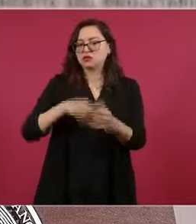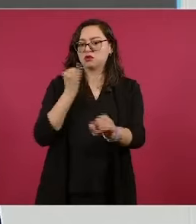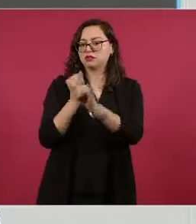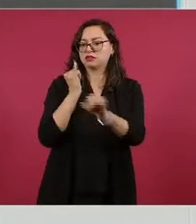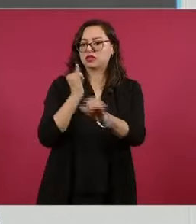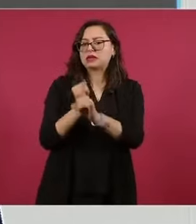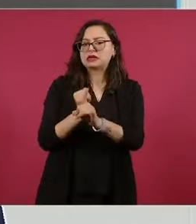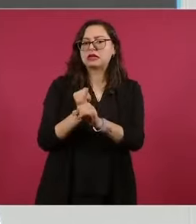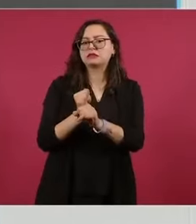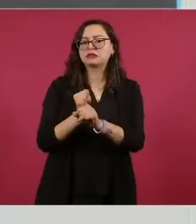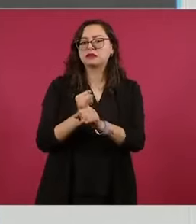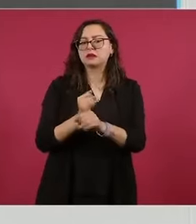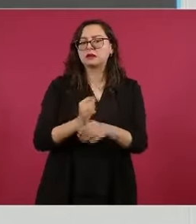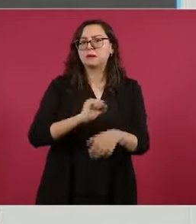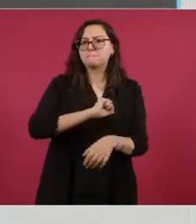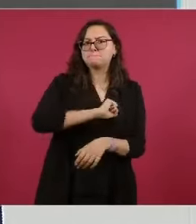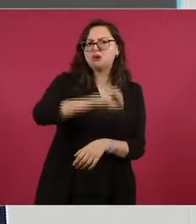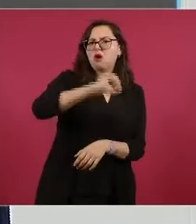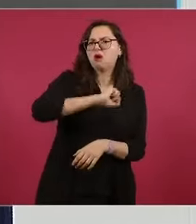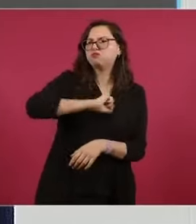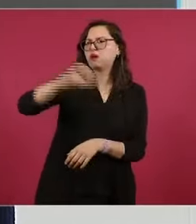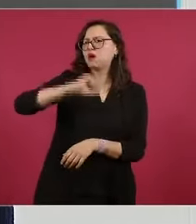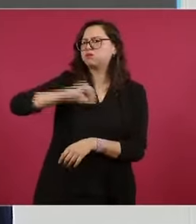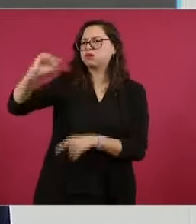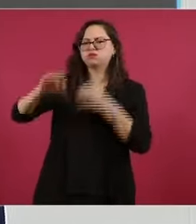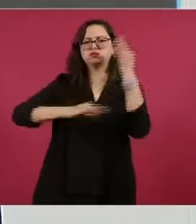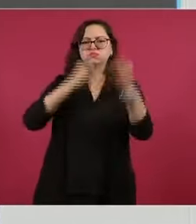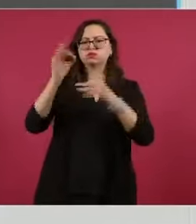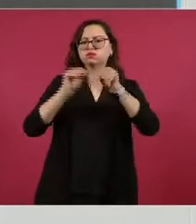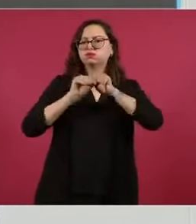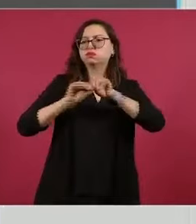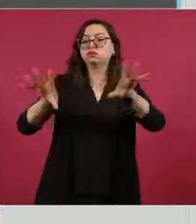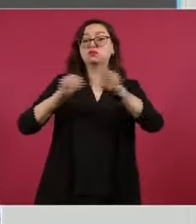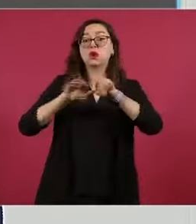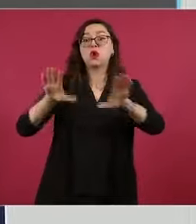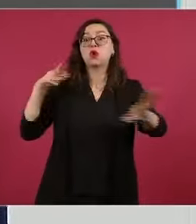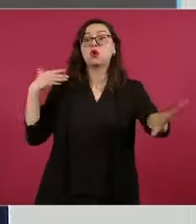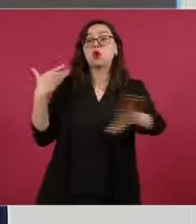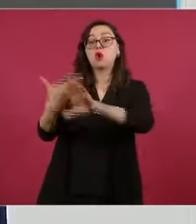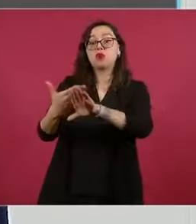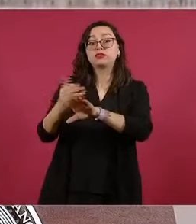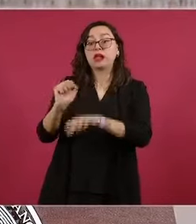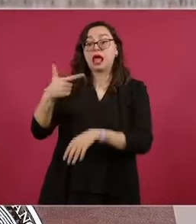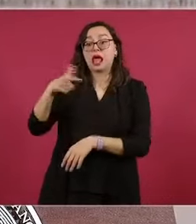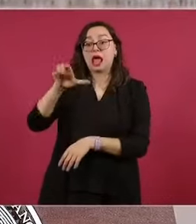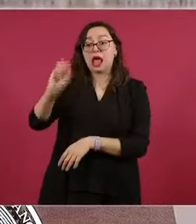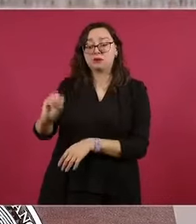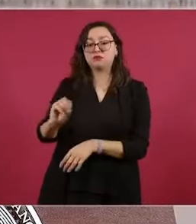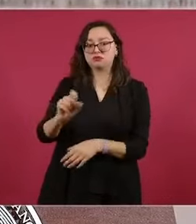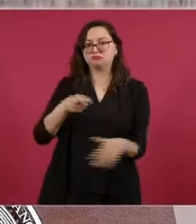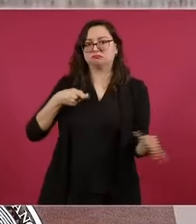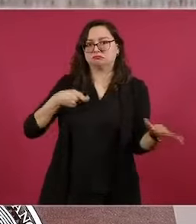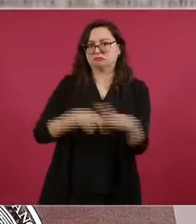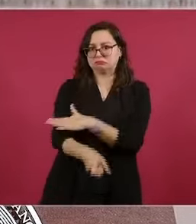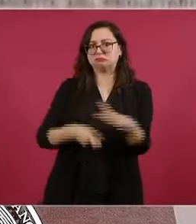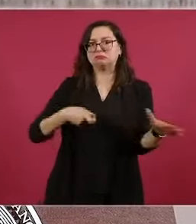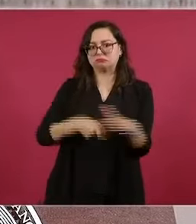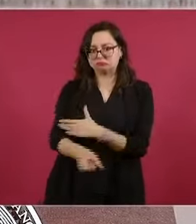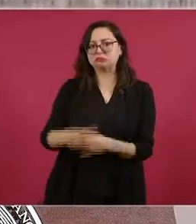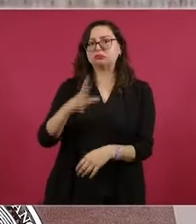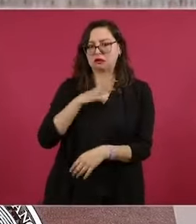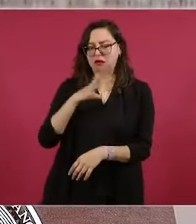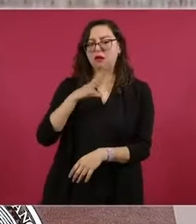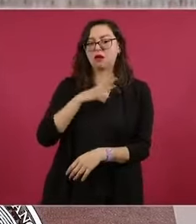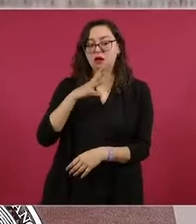sociales pagadas en contra del presidente Andrés Manuel López Obrador con el hashtag narcopresidente,